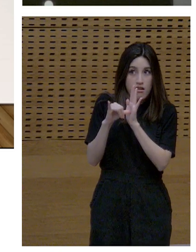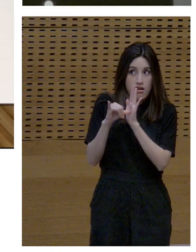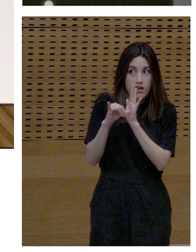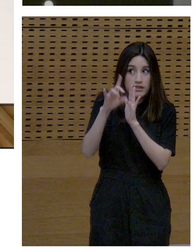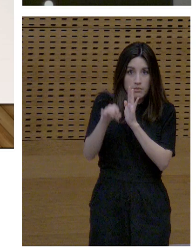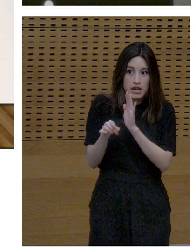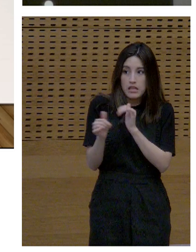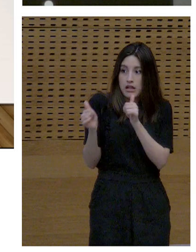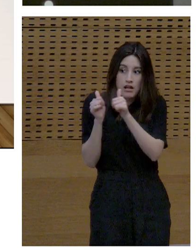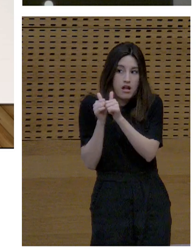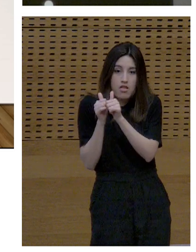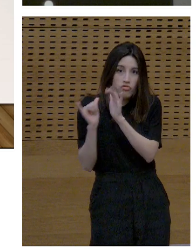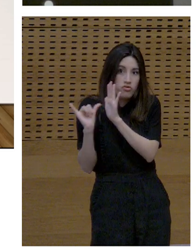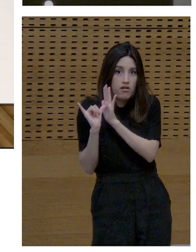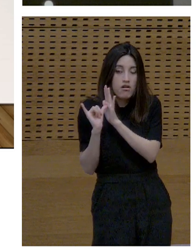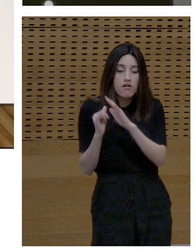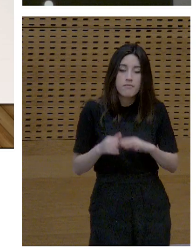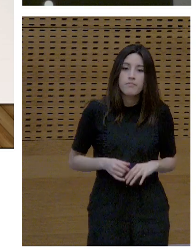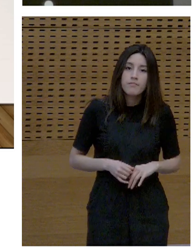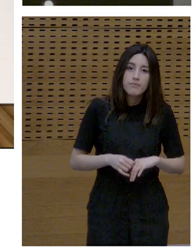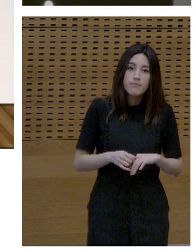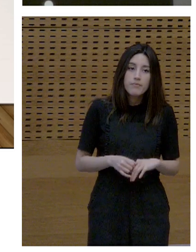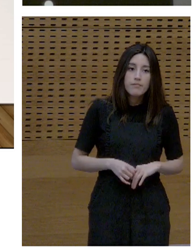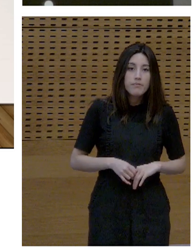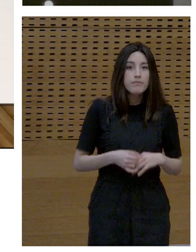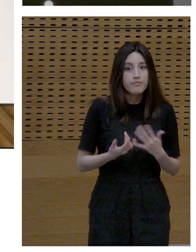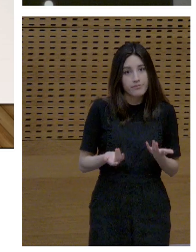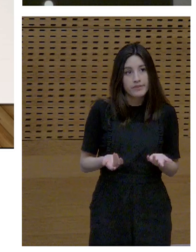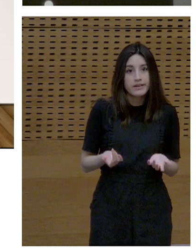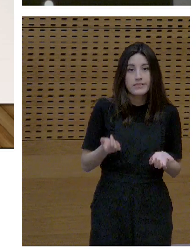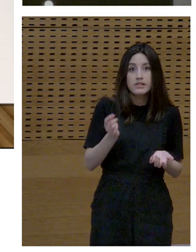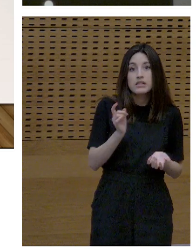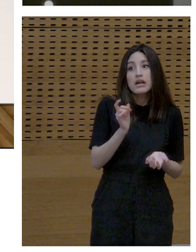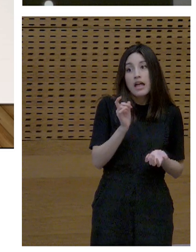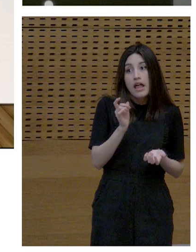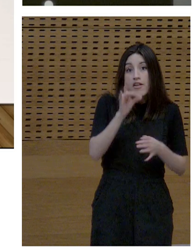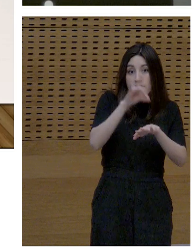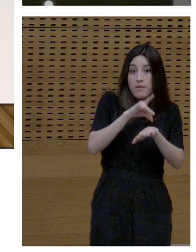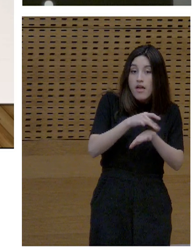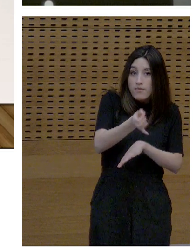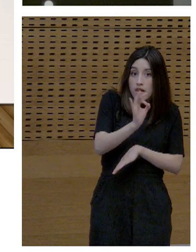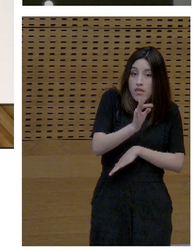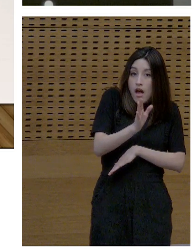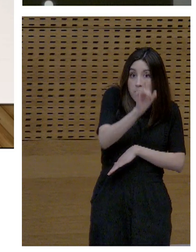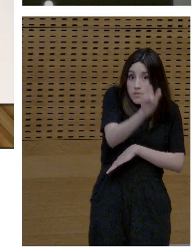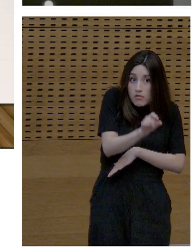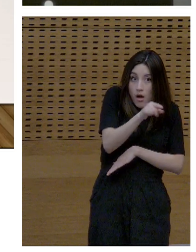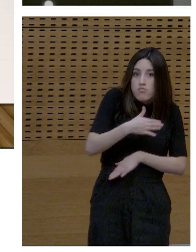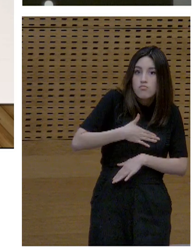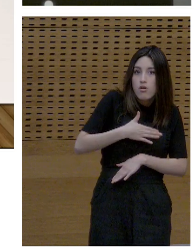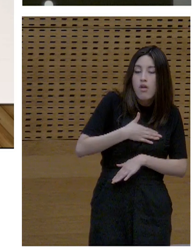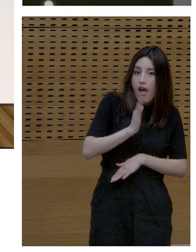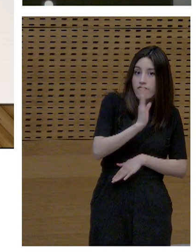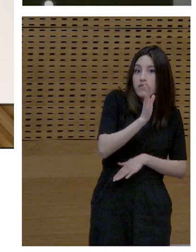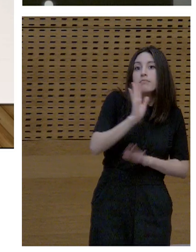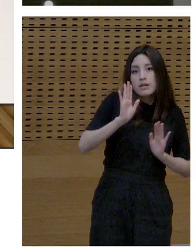alrededor, ¿no? El diagnóstico me afecta a mí, pero me afecta también a los de alrededor y